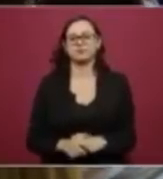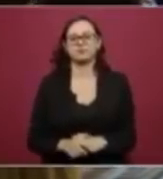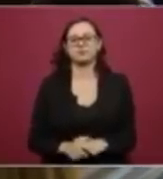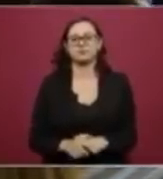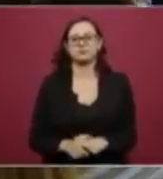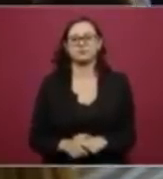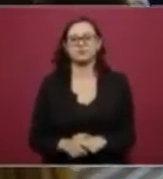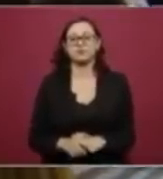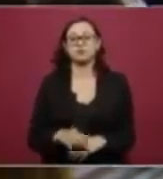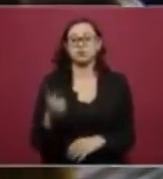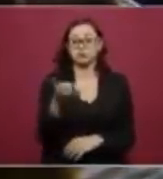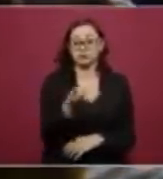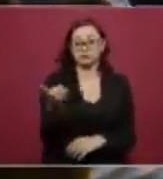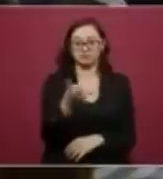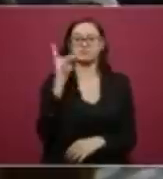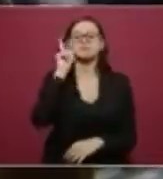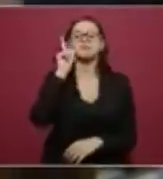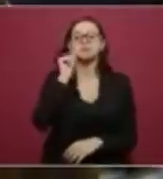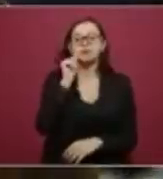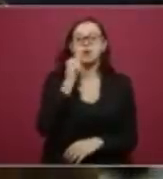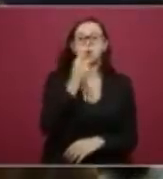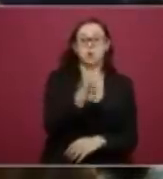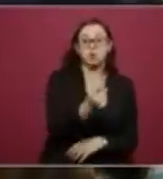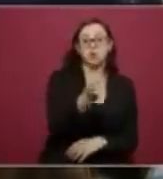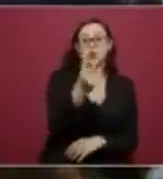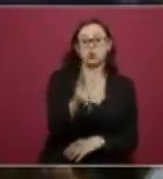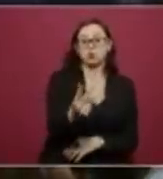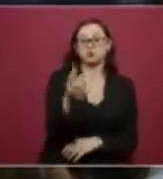los tres mañanas,